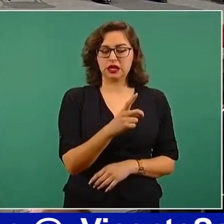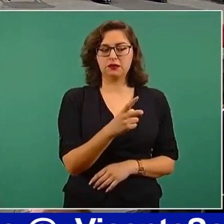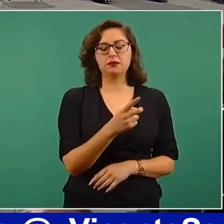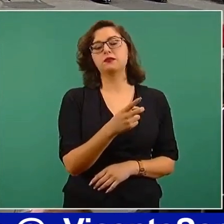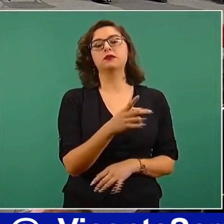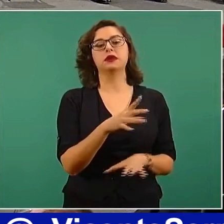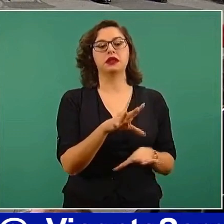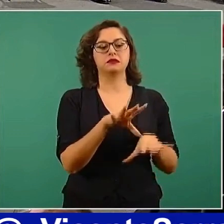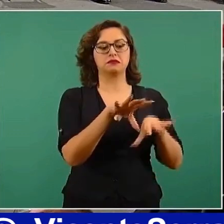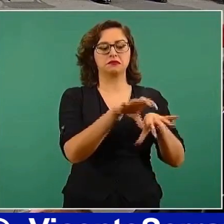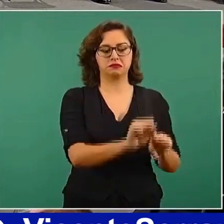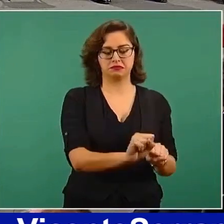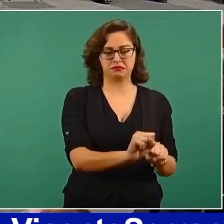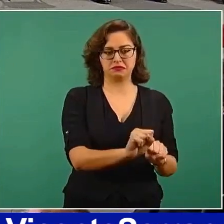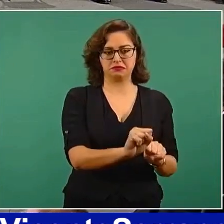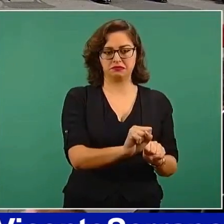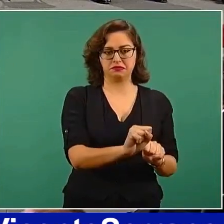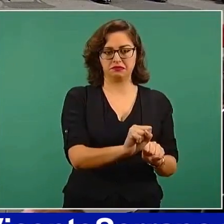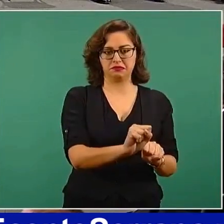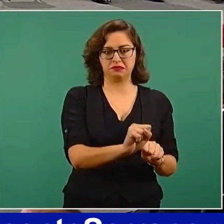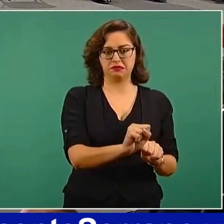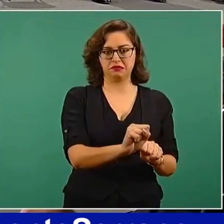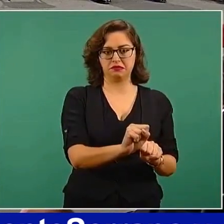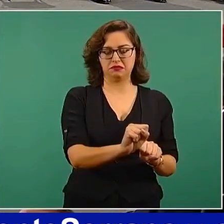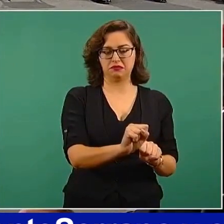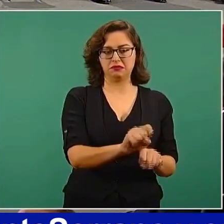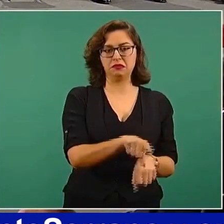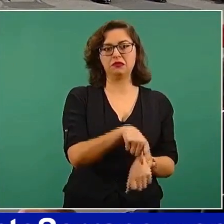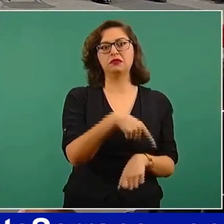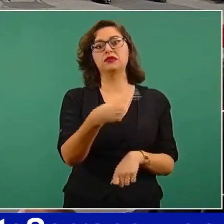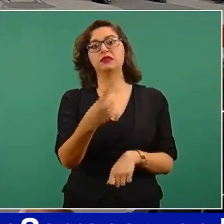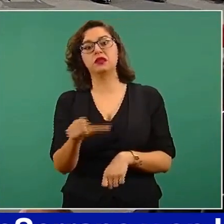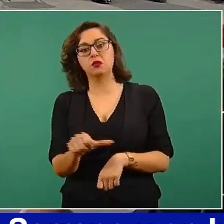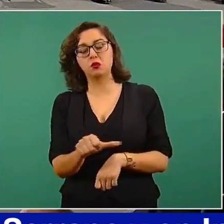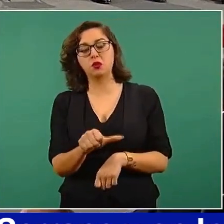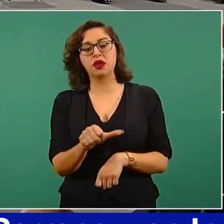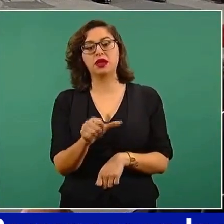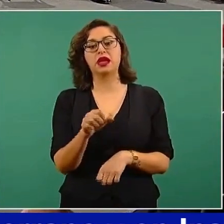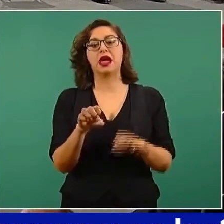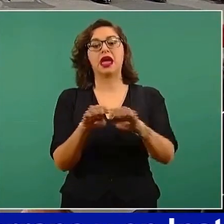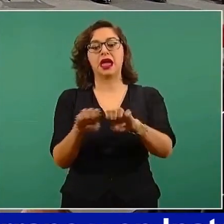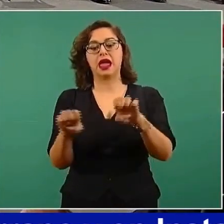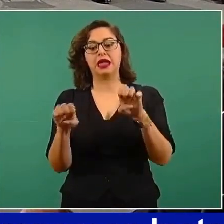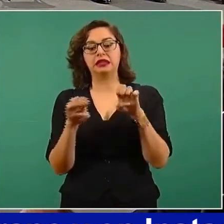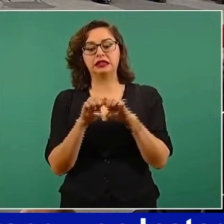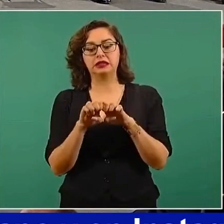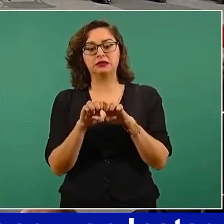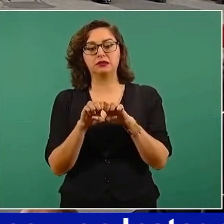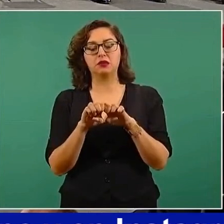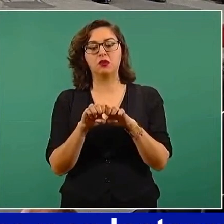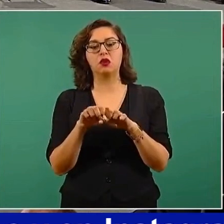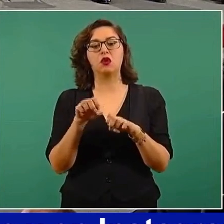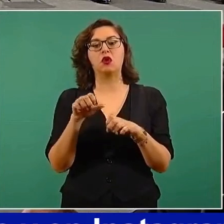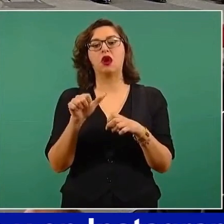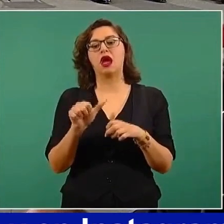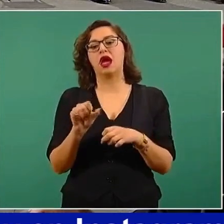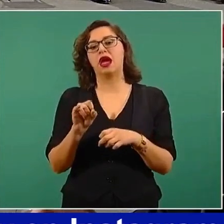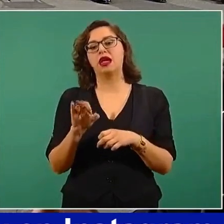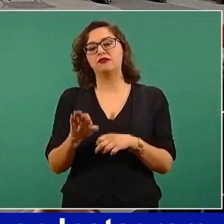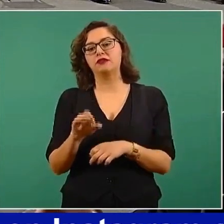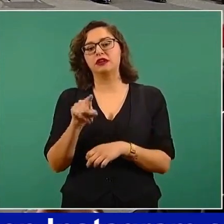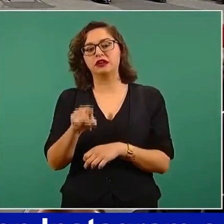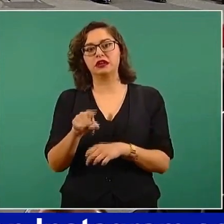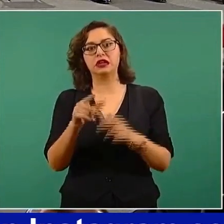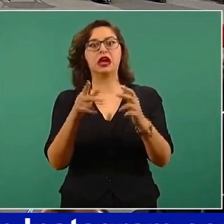El 9 de diciembre, entonces un equipo de la entonces Agencia de Investigaciones ingresa al